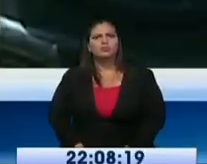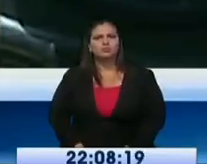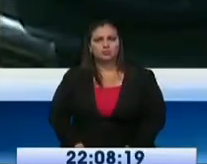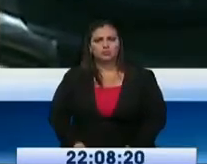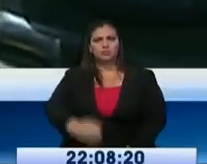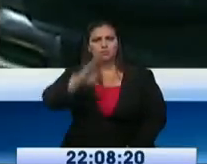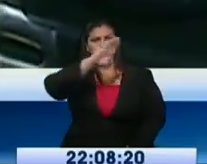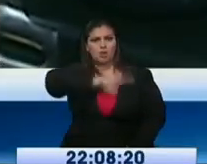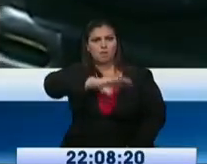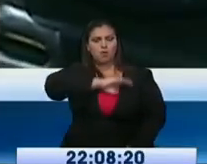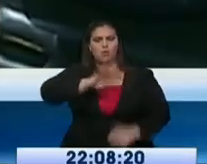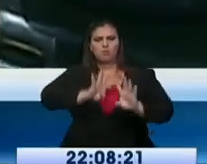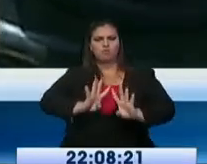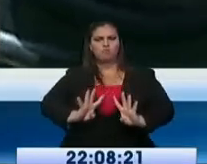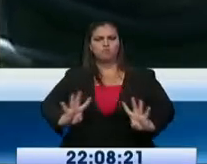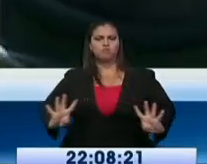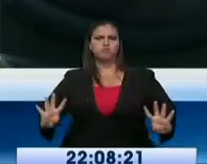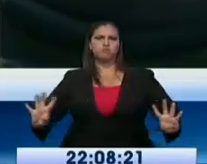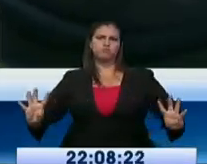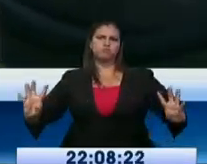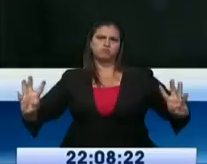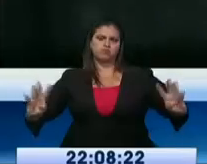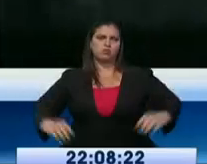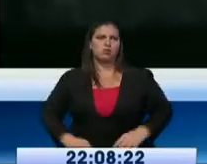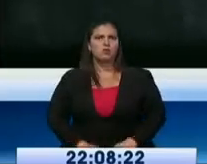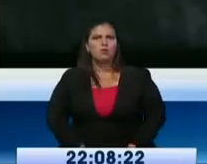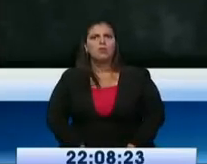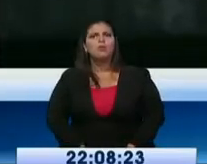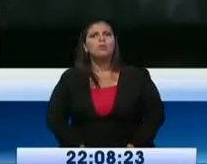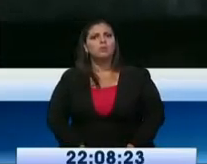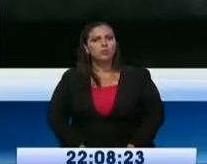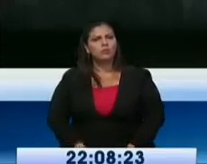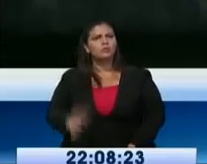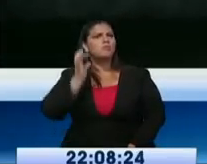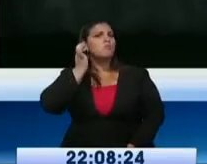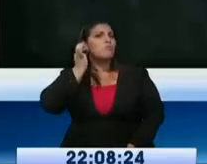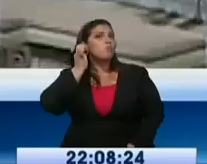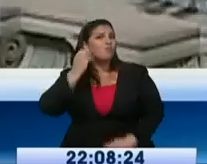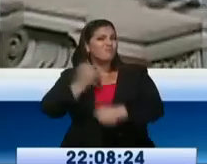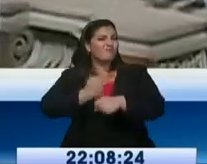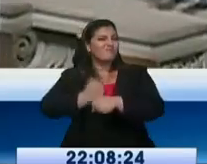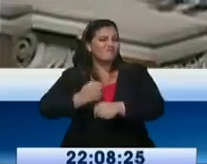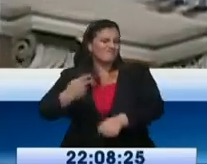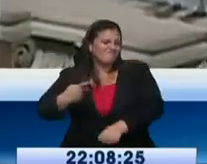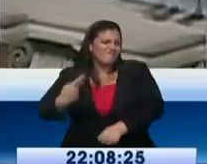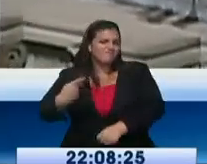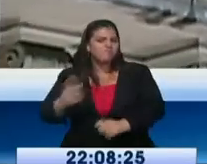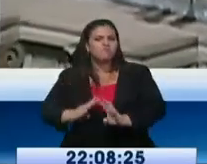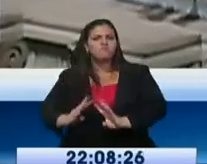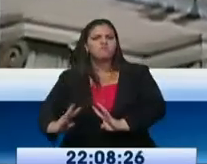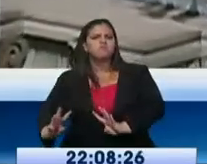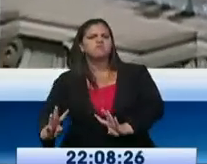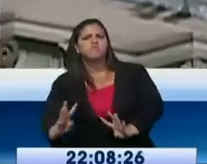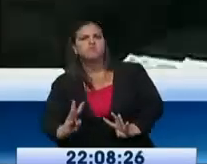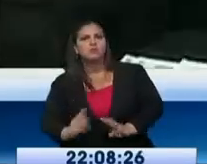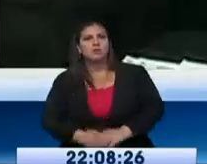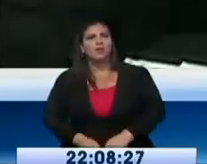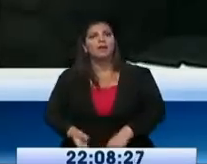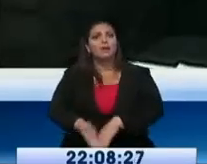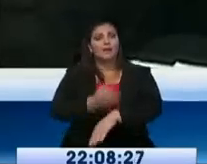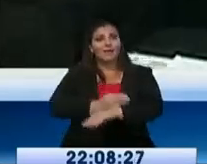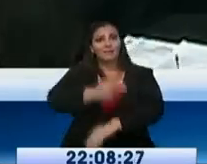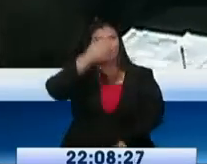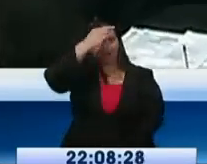evitó que un grupo de trabajadoras sexuales impidan la labor de control de las autoridades. Días atrás, la residencial Ingapirca fue clausurada,